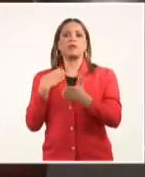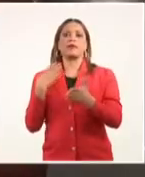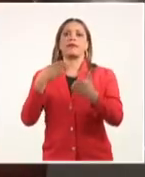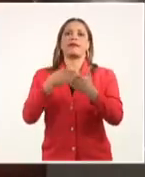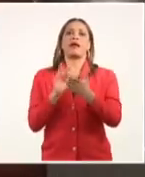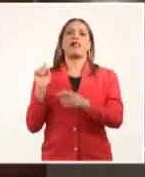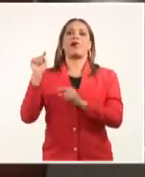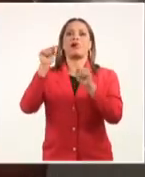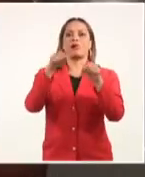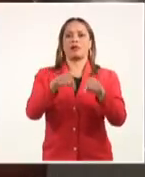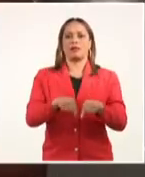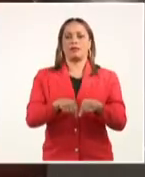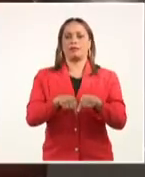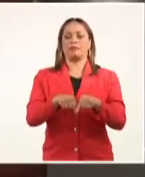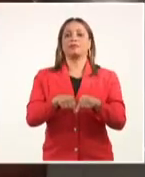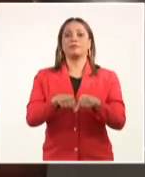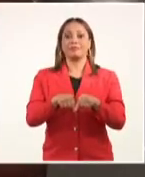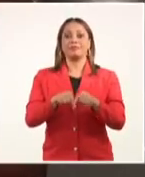aquí.